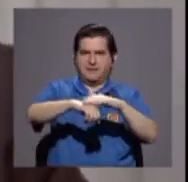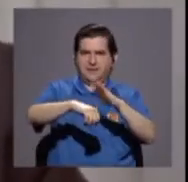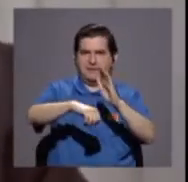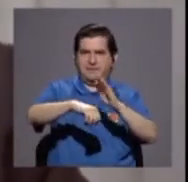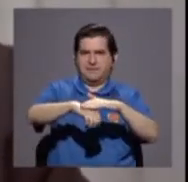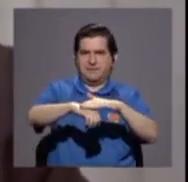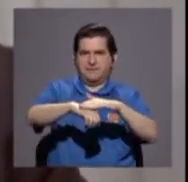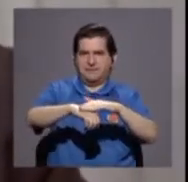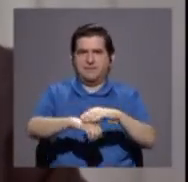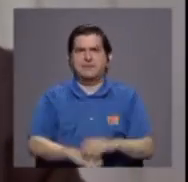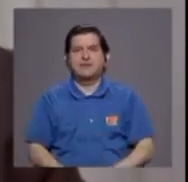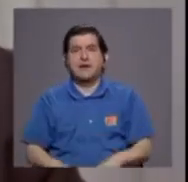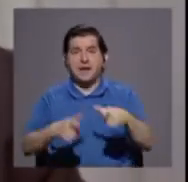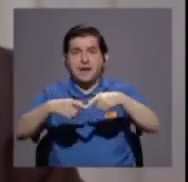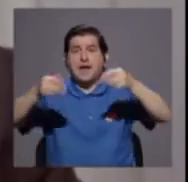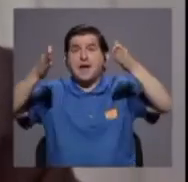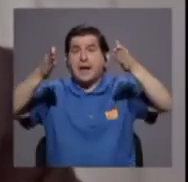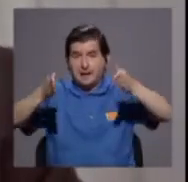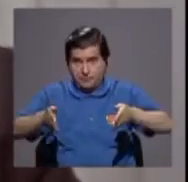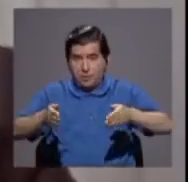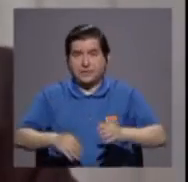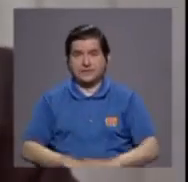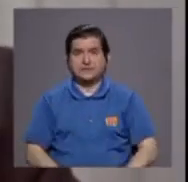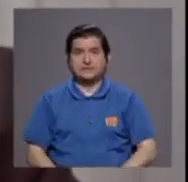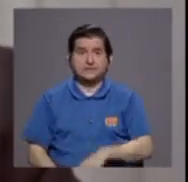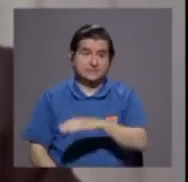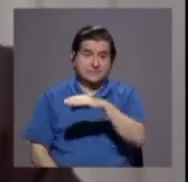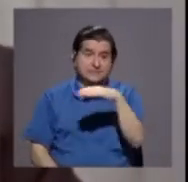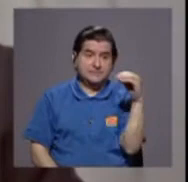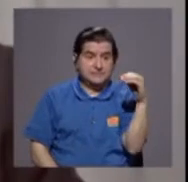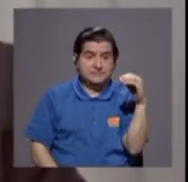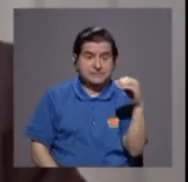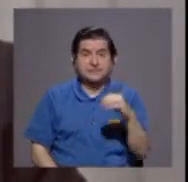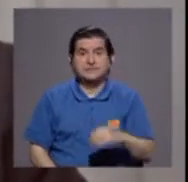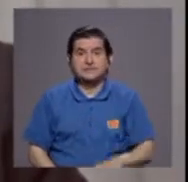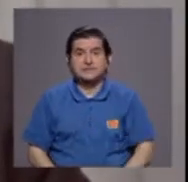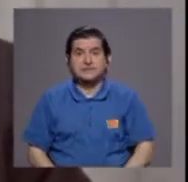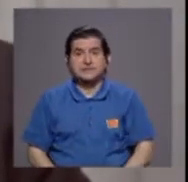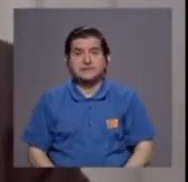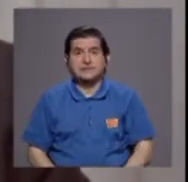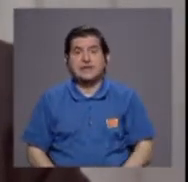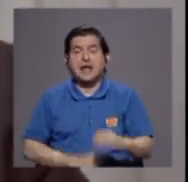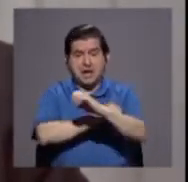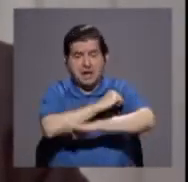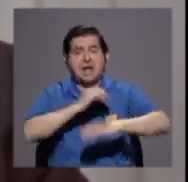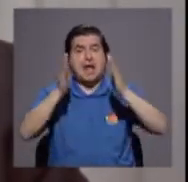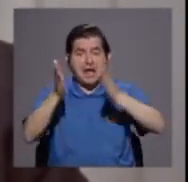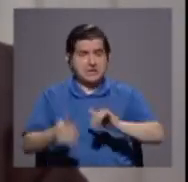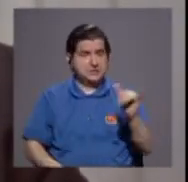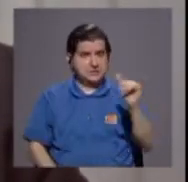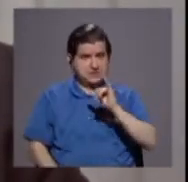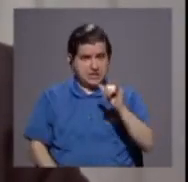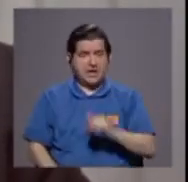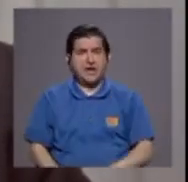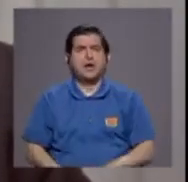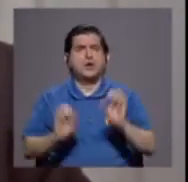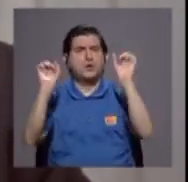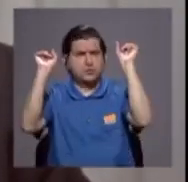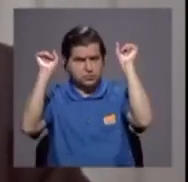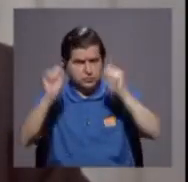permitir que los japoneses y que pues los extranjeros también